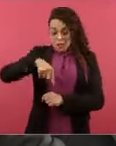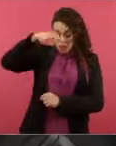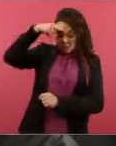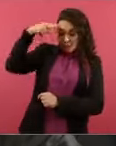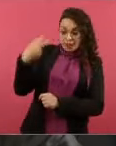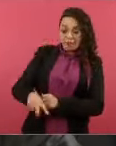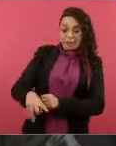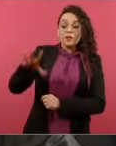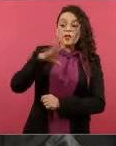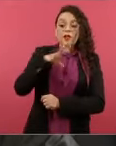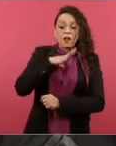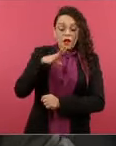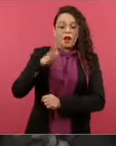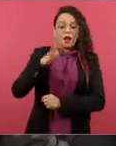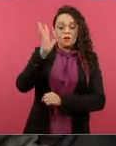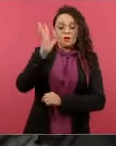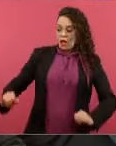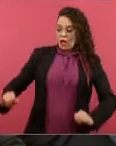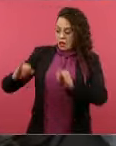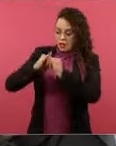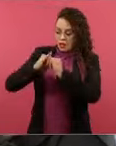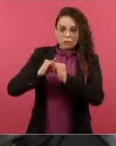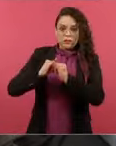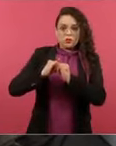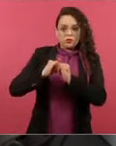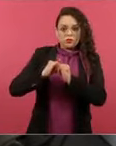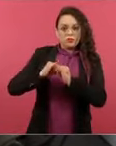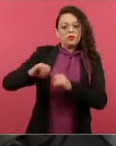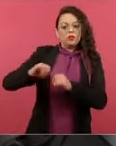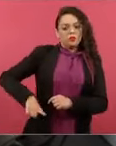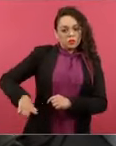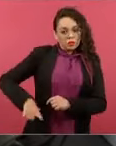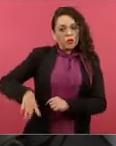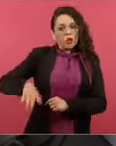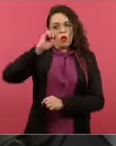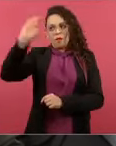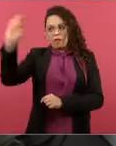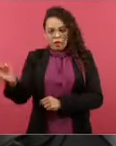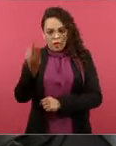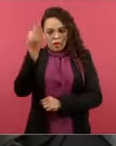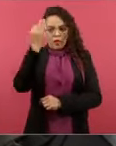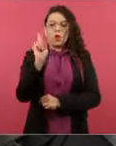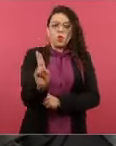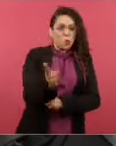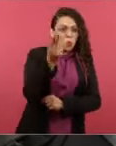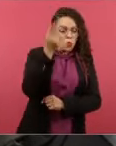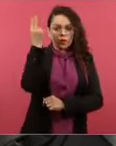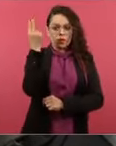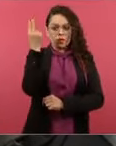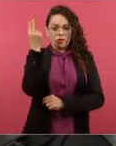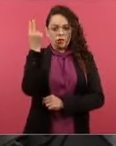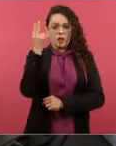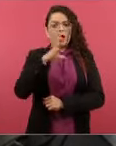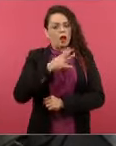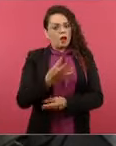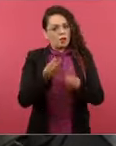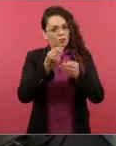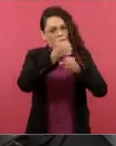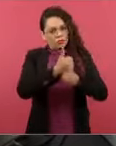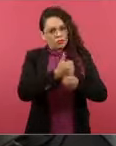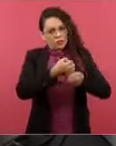registrado casos en instituciones públicas de educación y también en dependencias federales, en universidades, de violencia de género, de